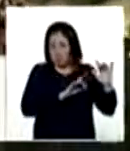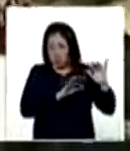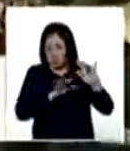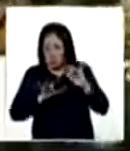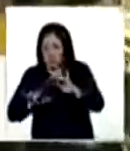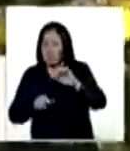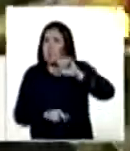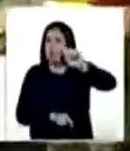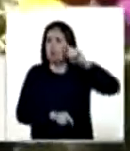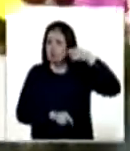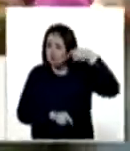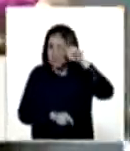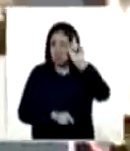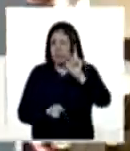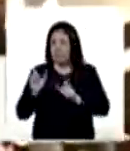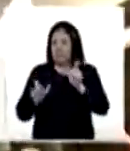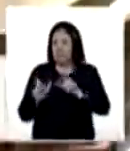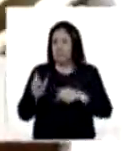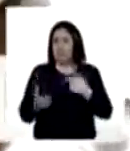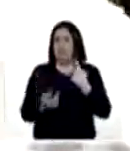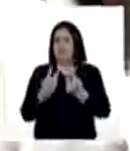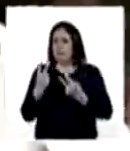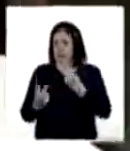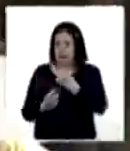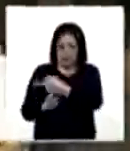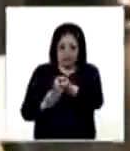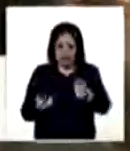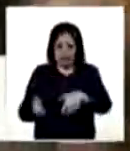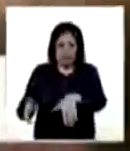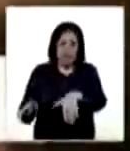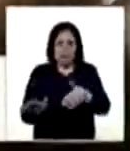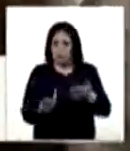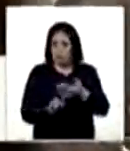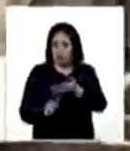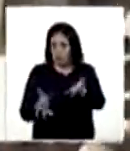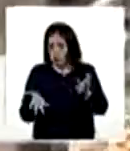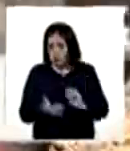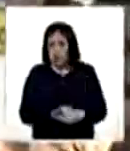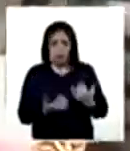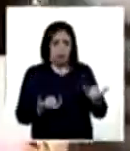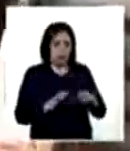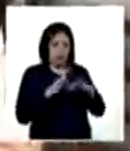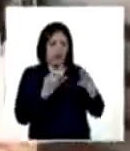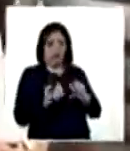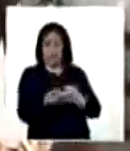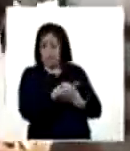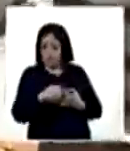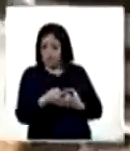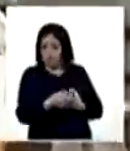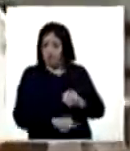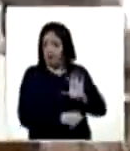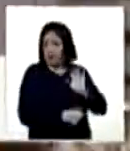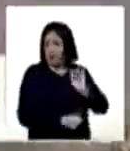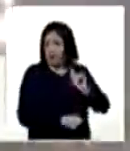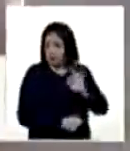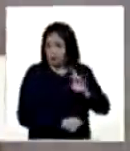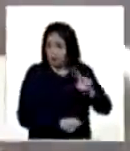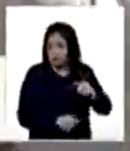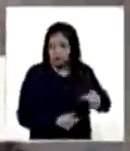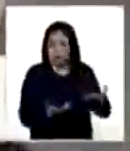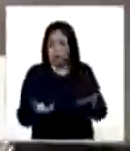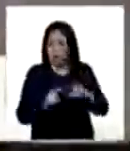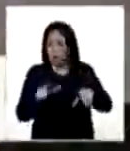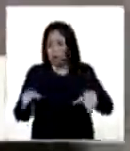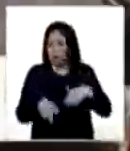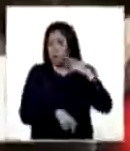sus seres queridos que ya se encuentran descansando. Y ahora estamos con la familia Condore Quequejana, que es de Puno,